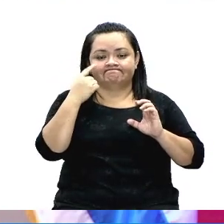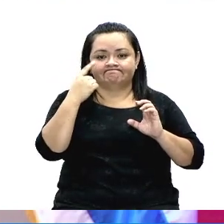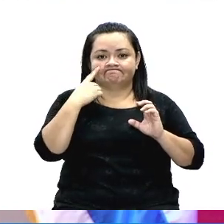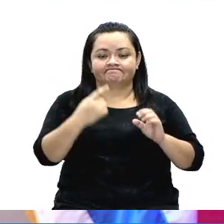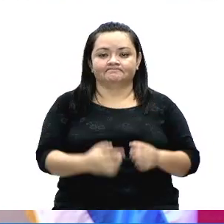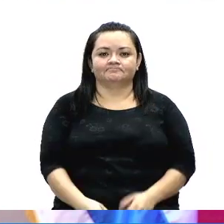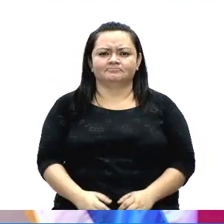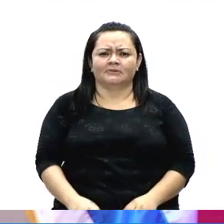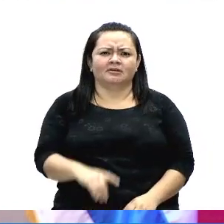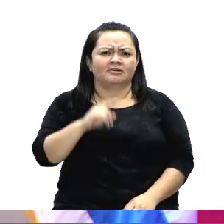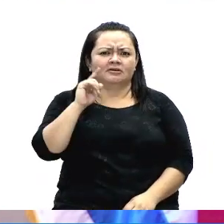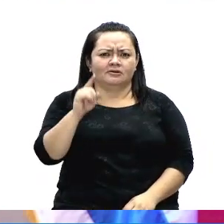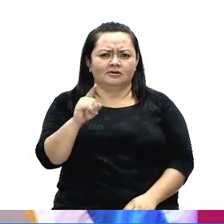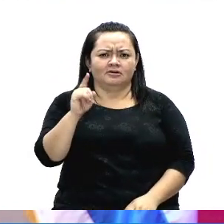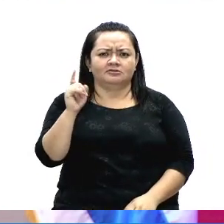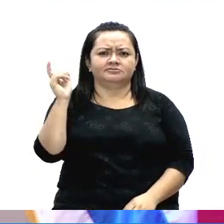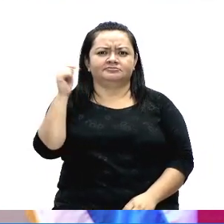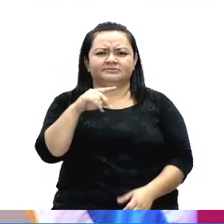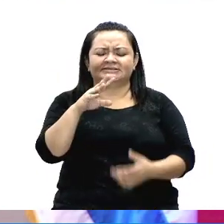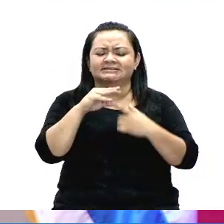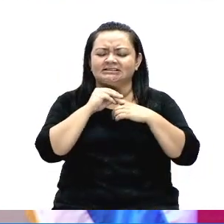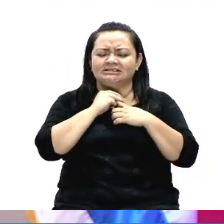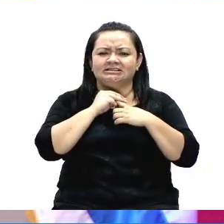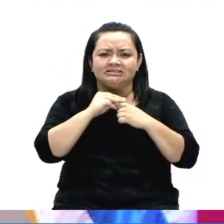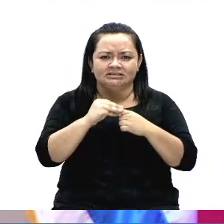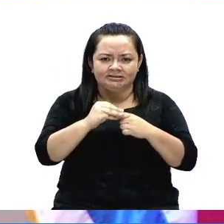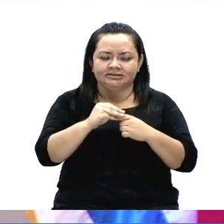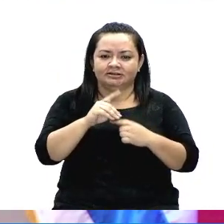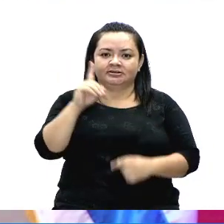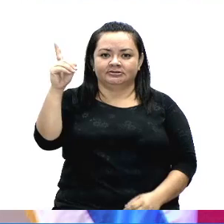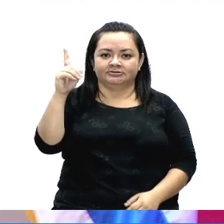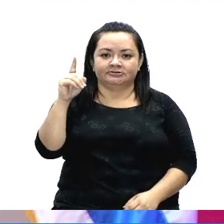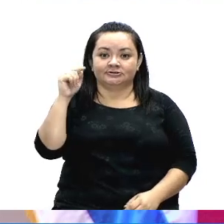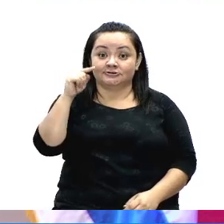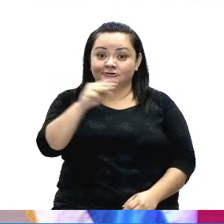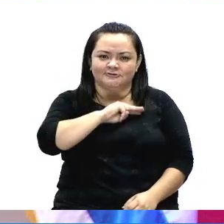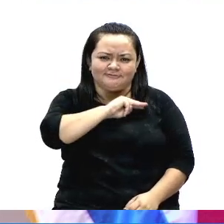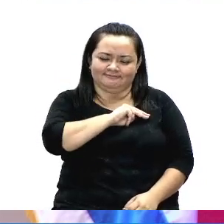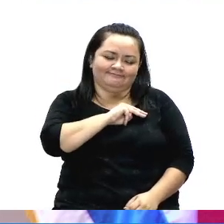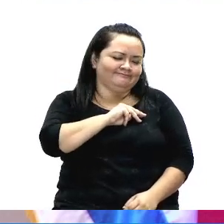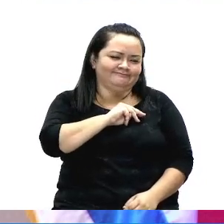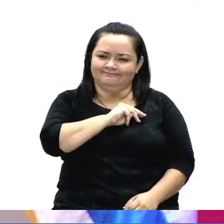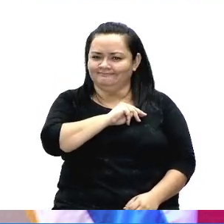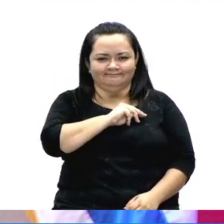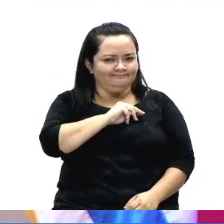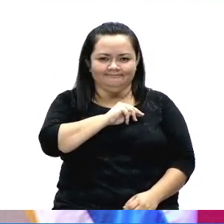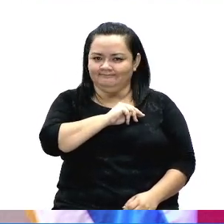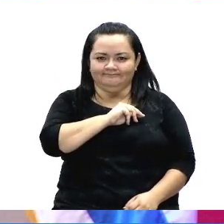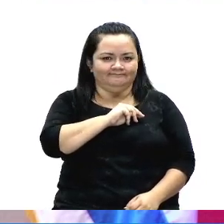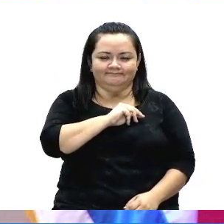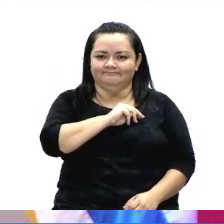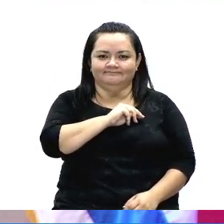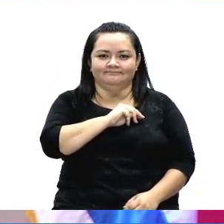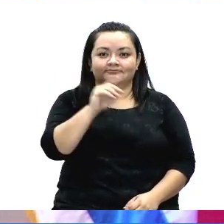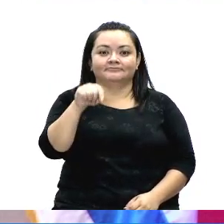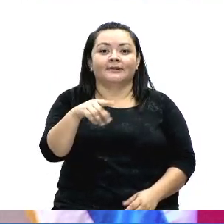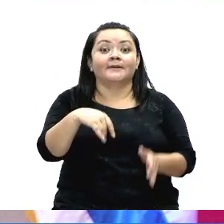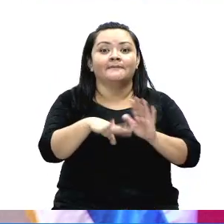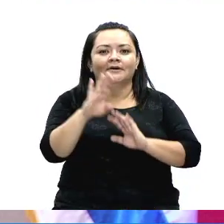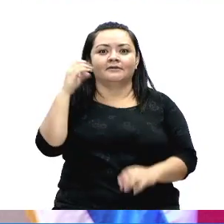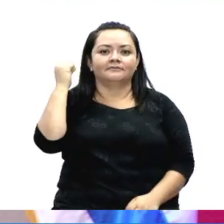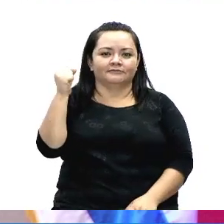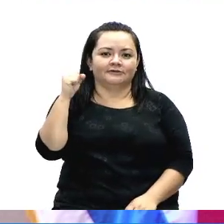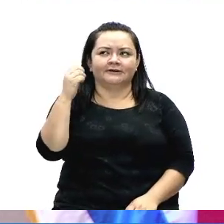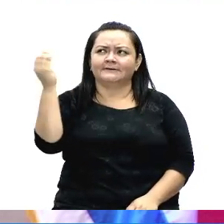pero no ha guardado aquello especial para dios que no es tu ministerio porque lo más valioso que